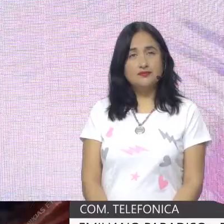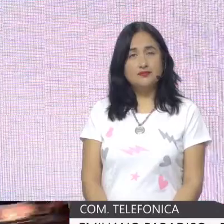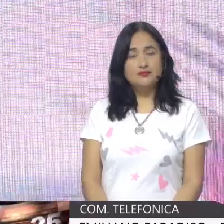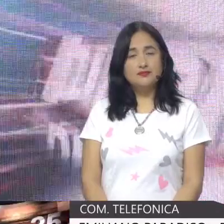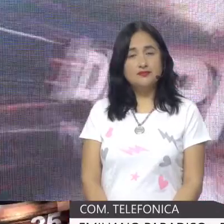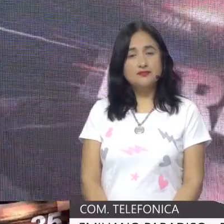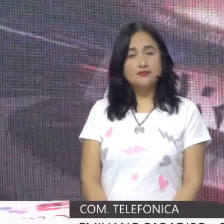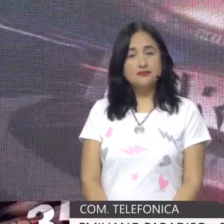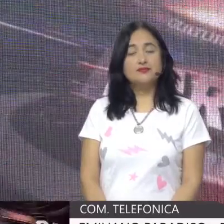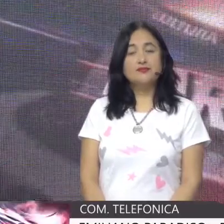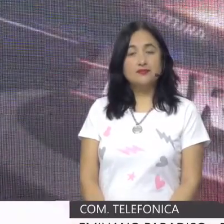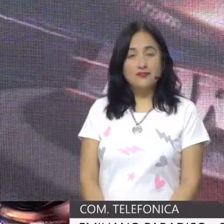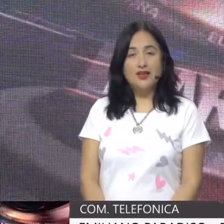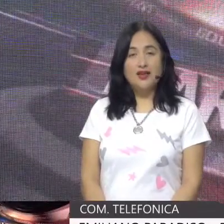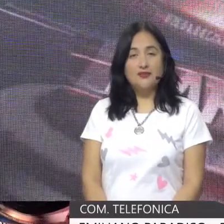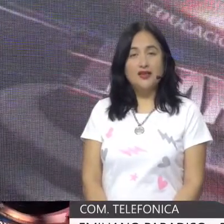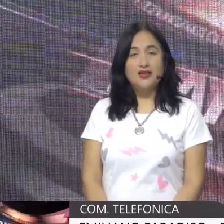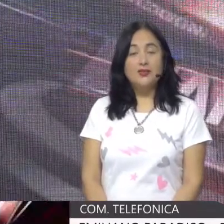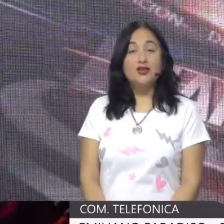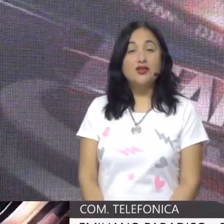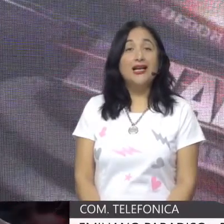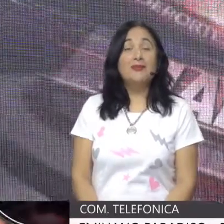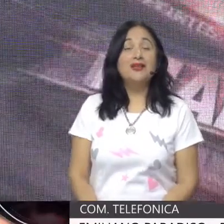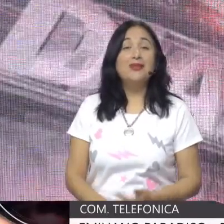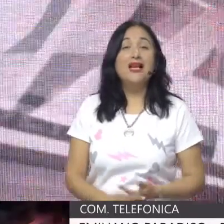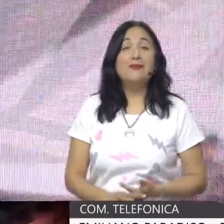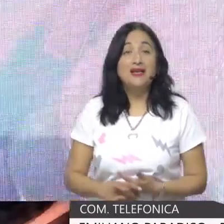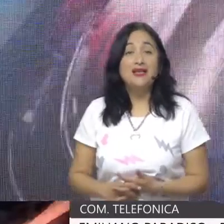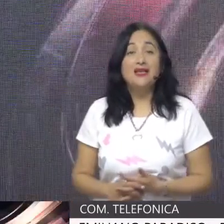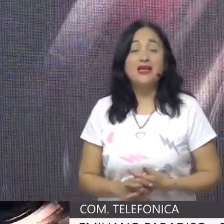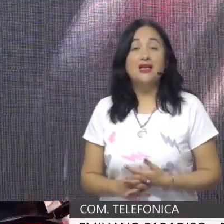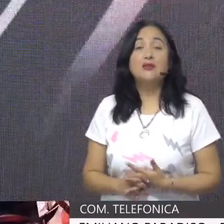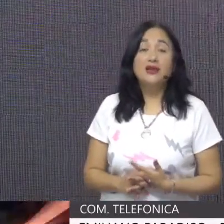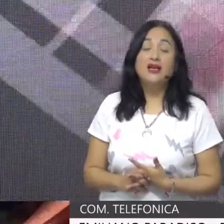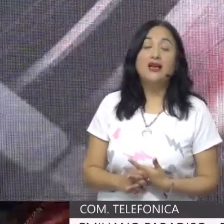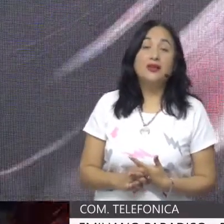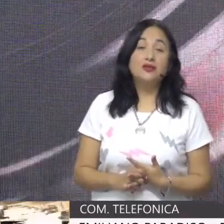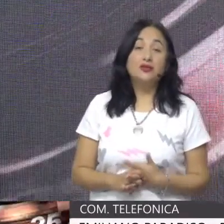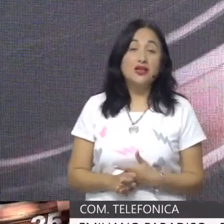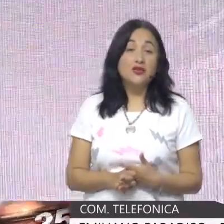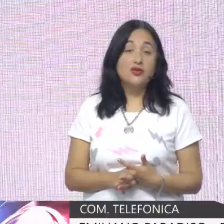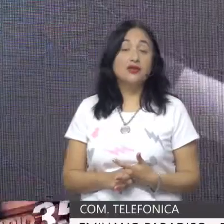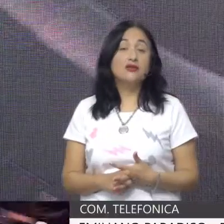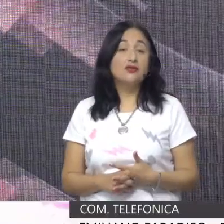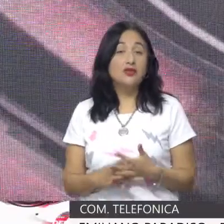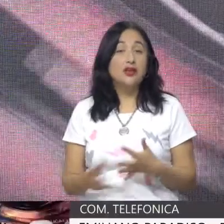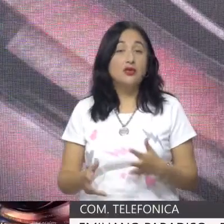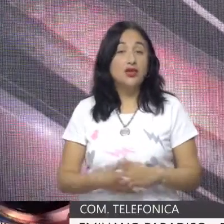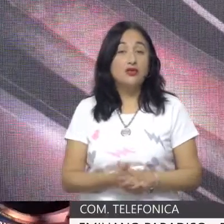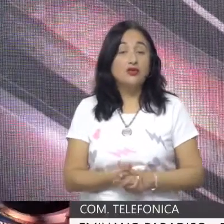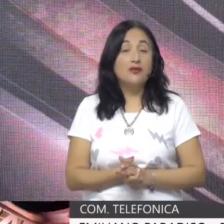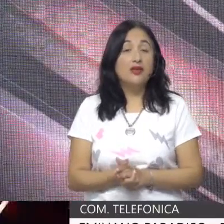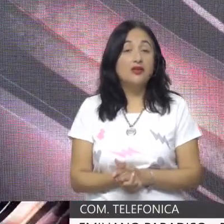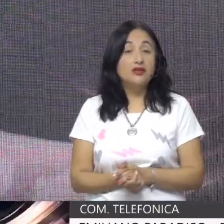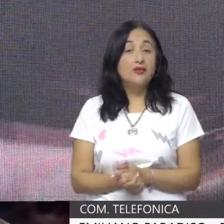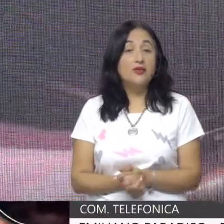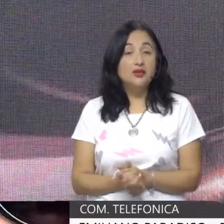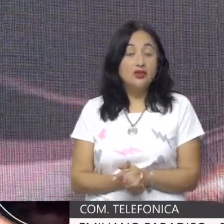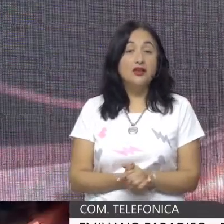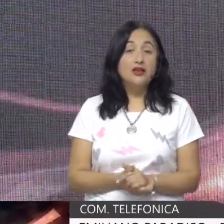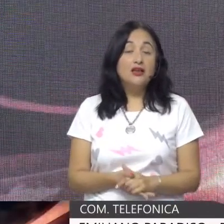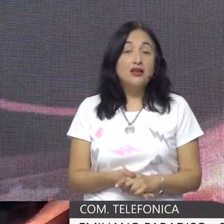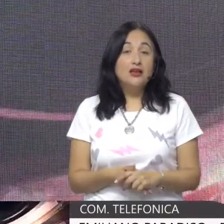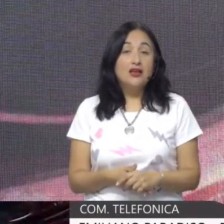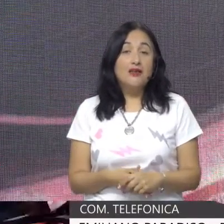tenemos que ir verificando y demás. Bien, buenísimo. Entonces, repetime la página, Emiliano, para todos aquellos que nos están escuchando, nos están viendo en este